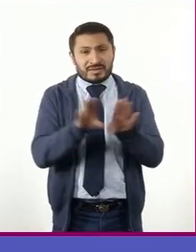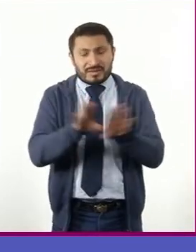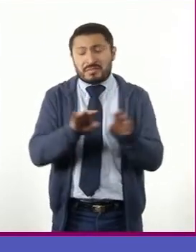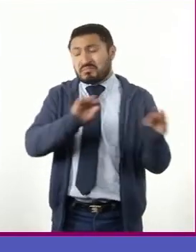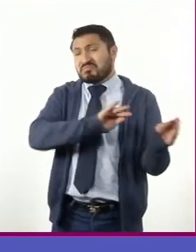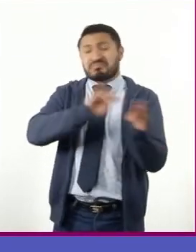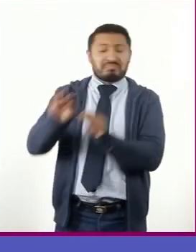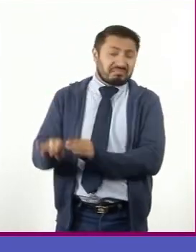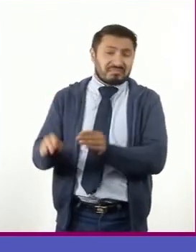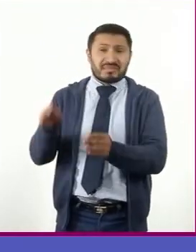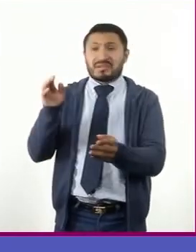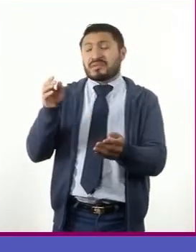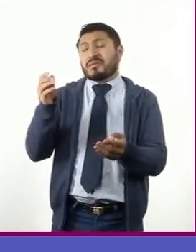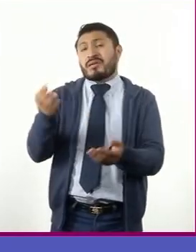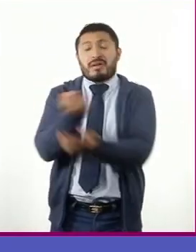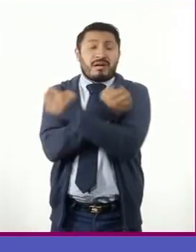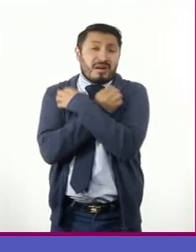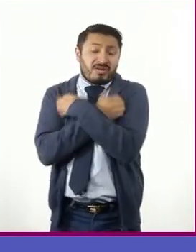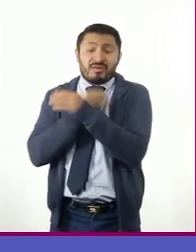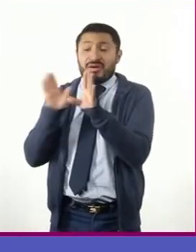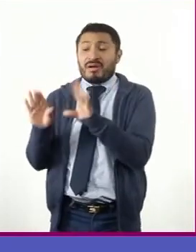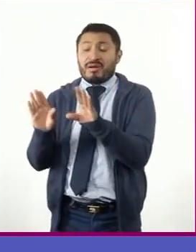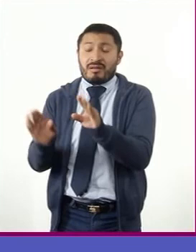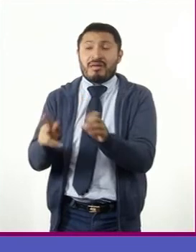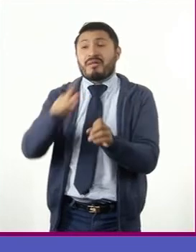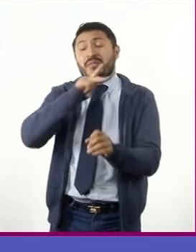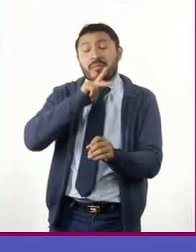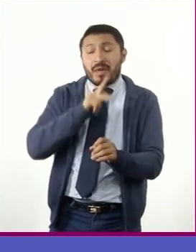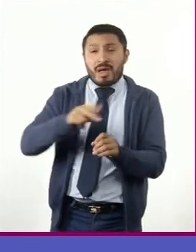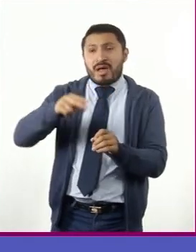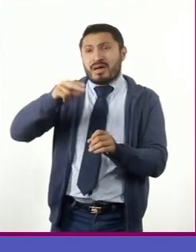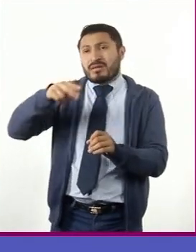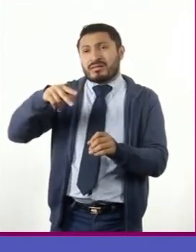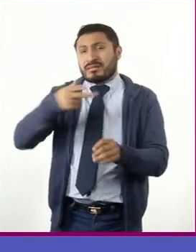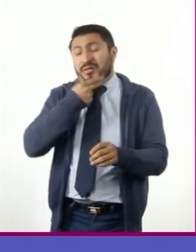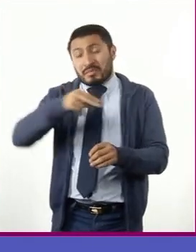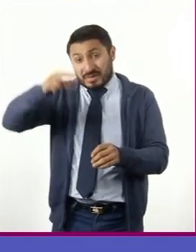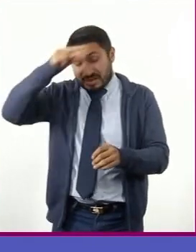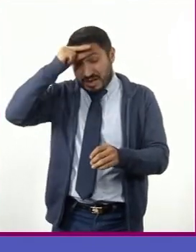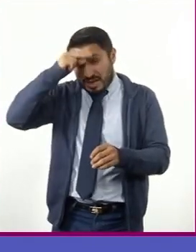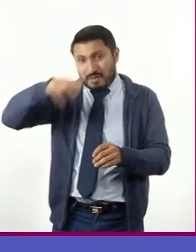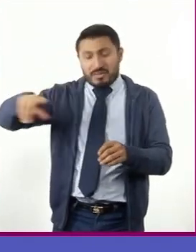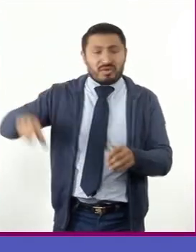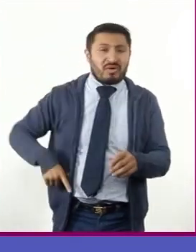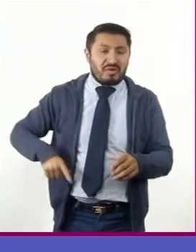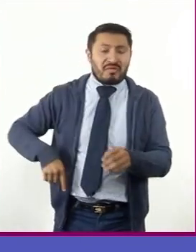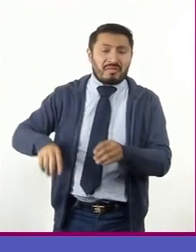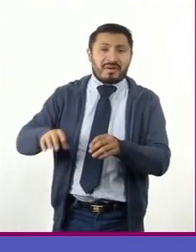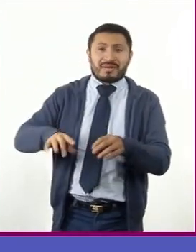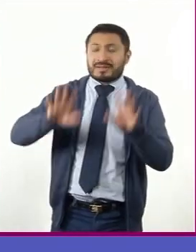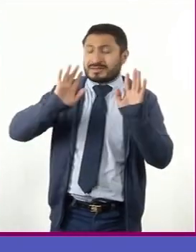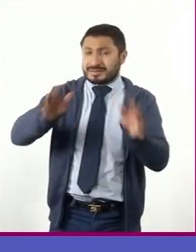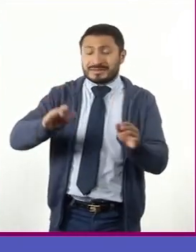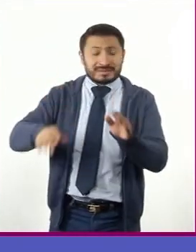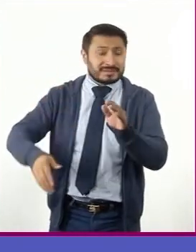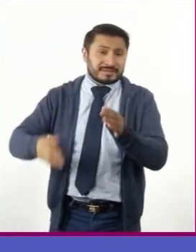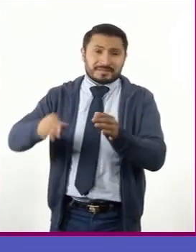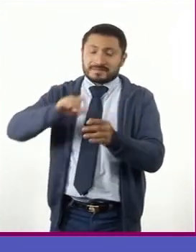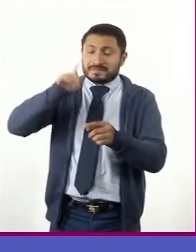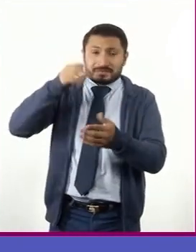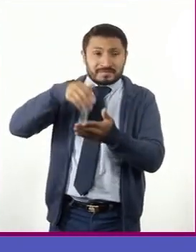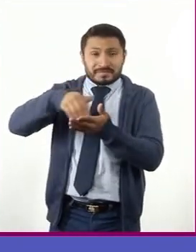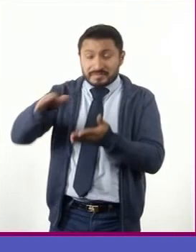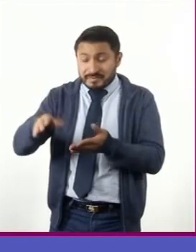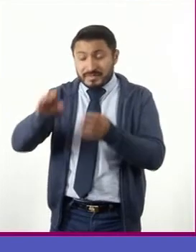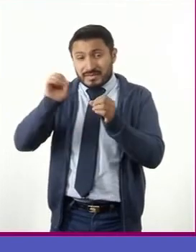papeles educativos, los padres, a los hombres sabios, los gobernantes retirados, de manera que entonces poco